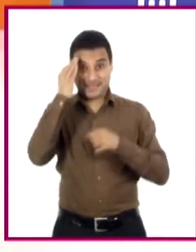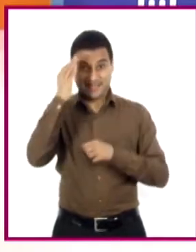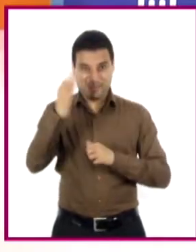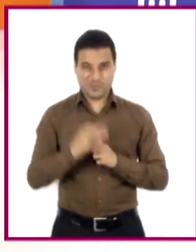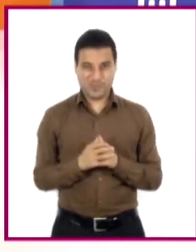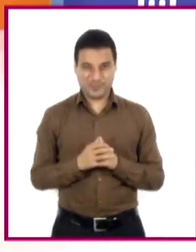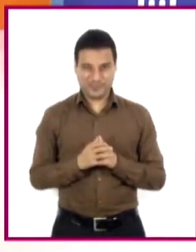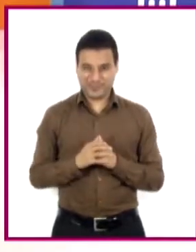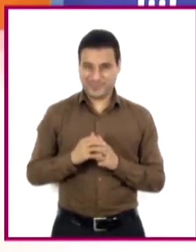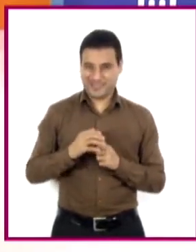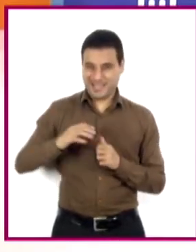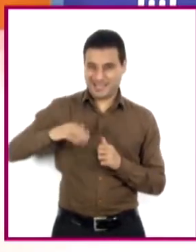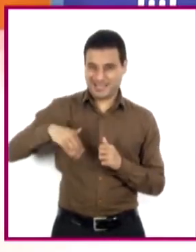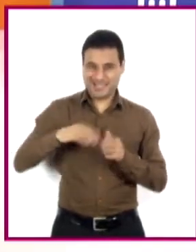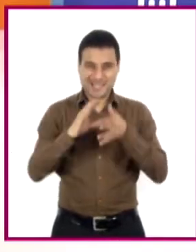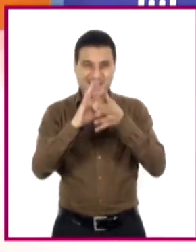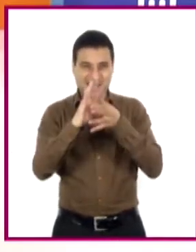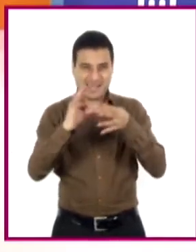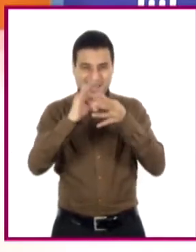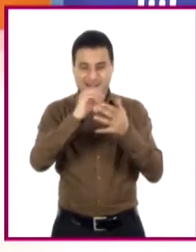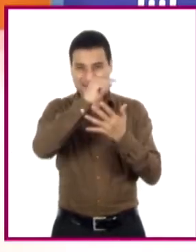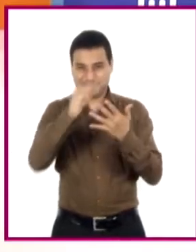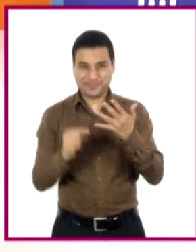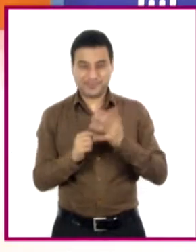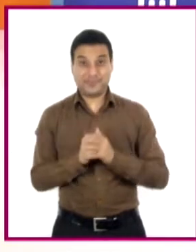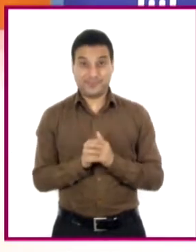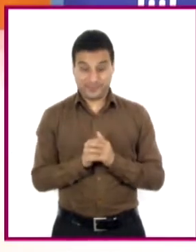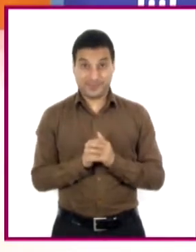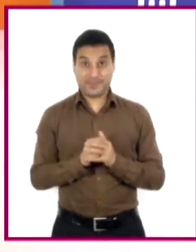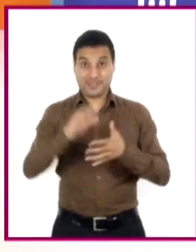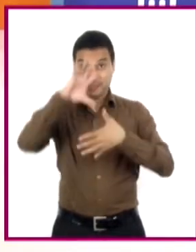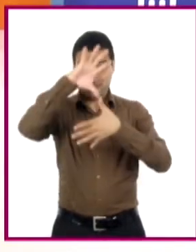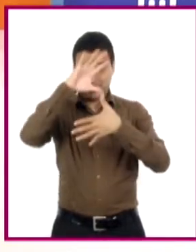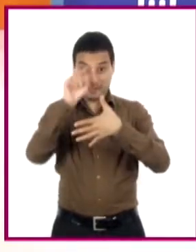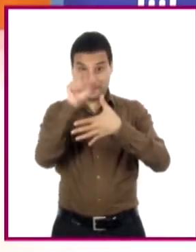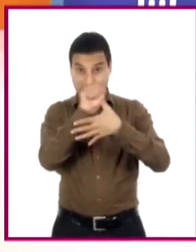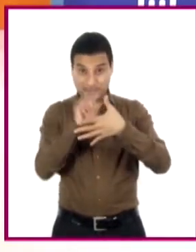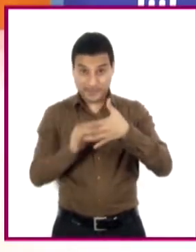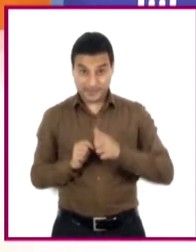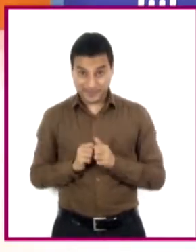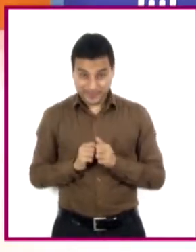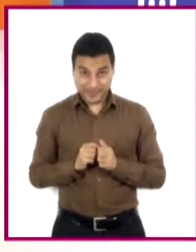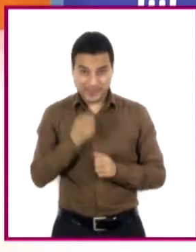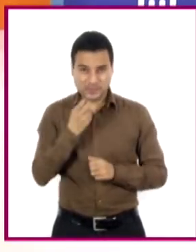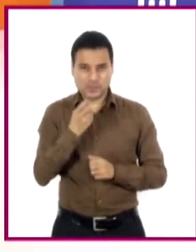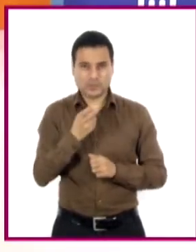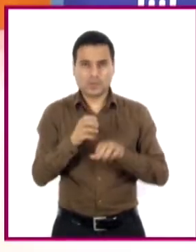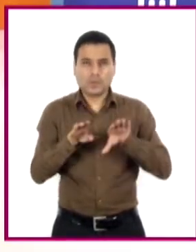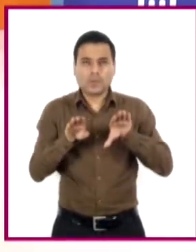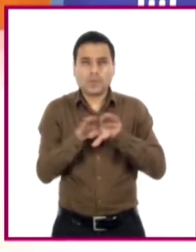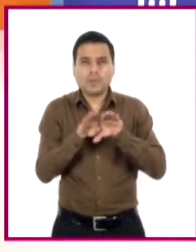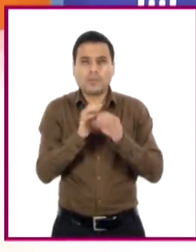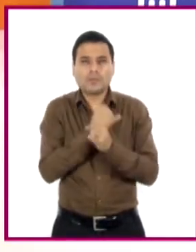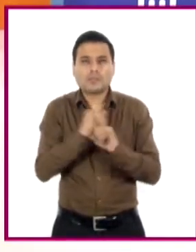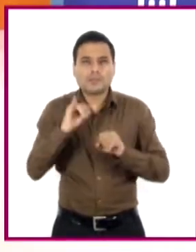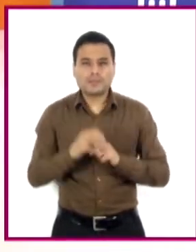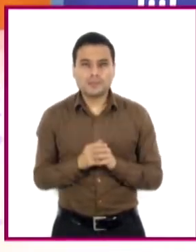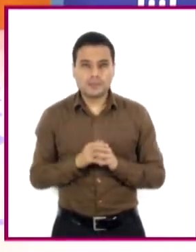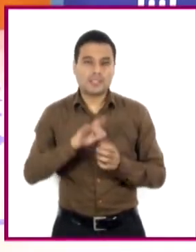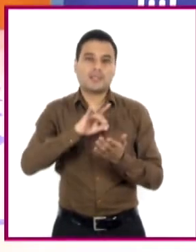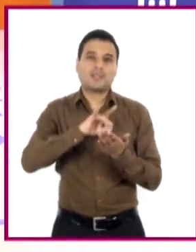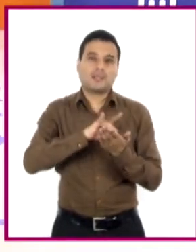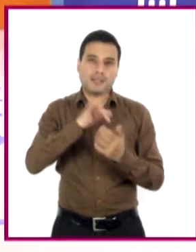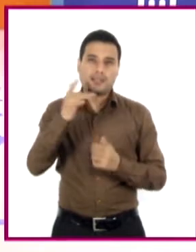abordado hasta el momento, la independencia de las colonias de España en América tuvo influencia de diversos procesos